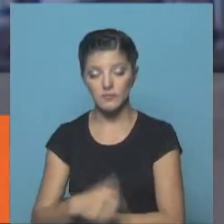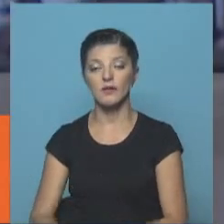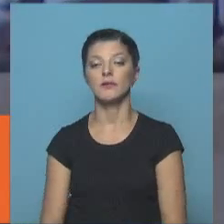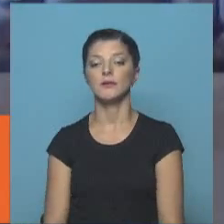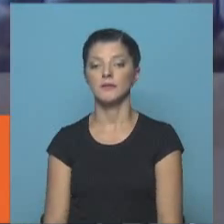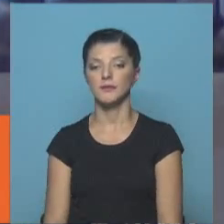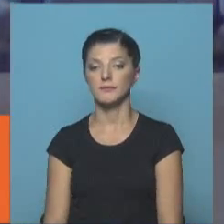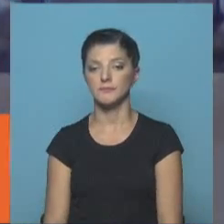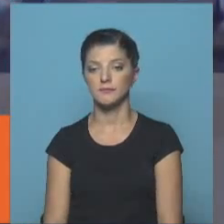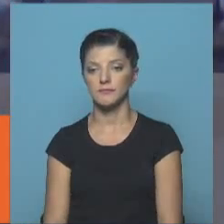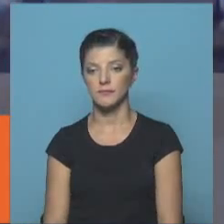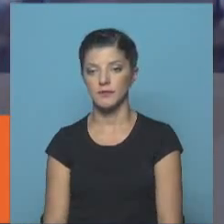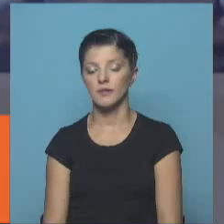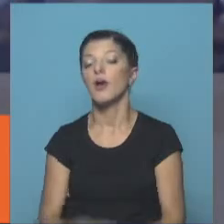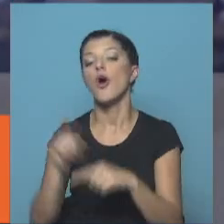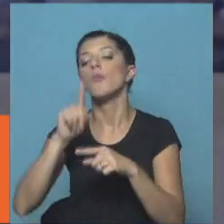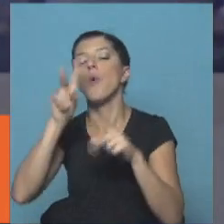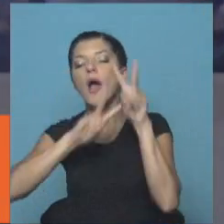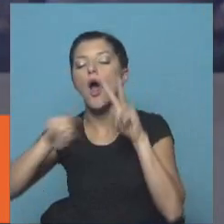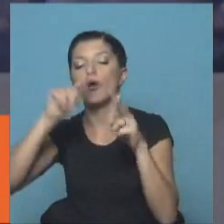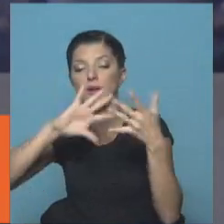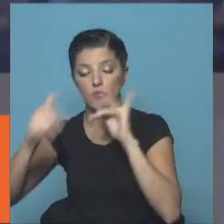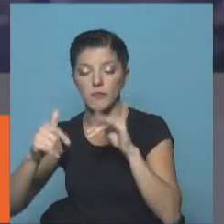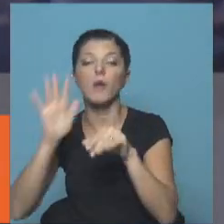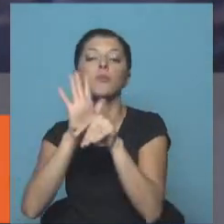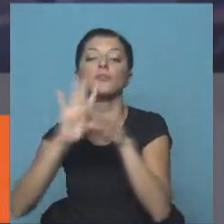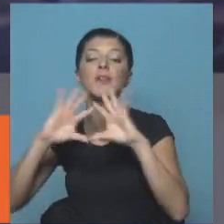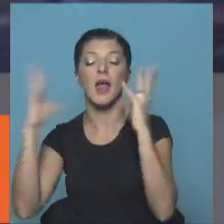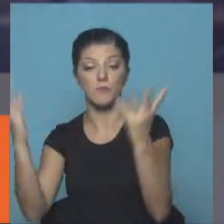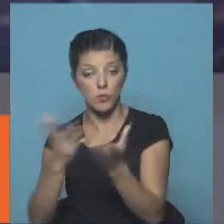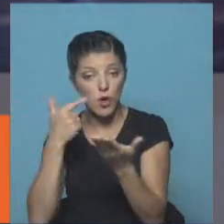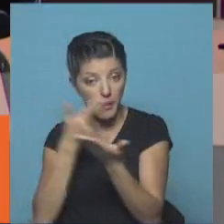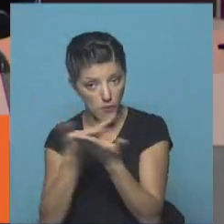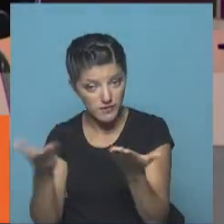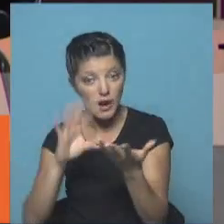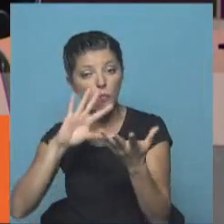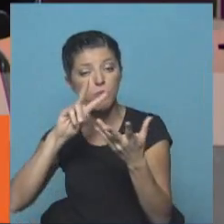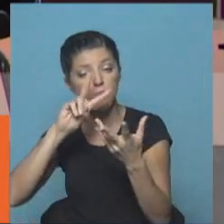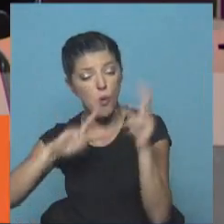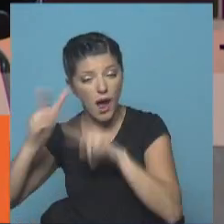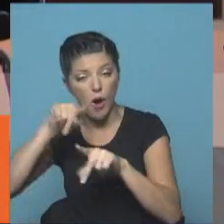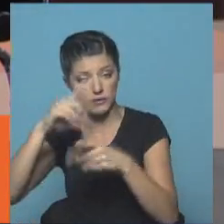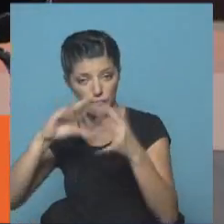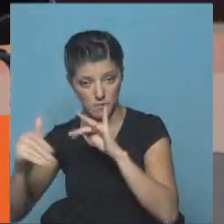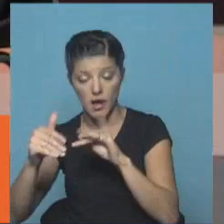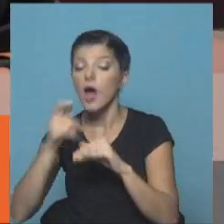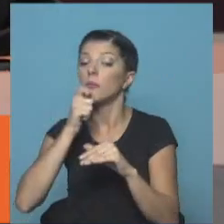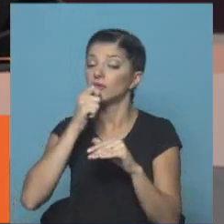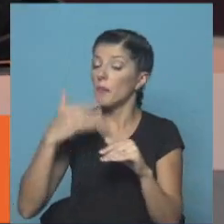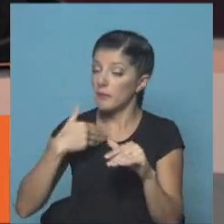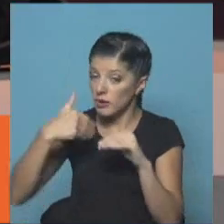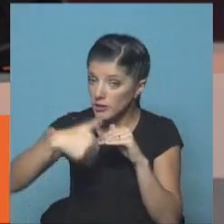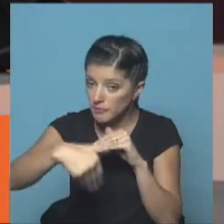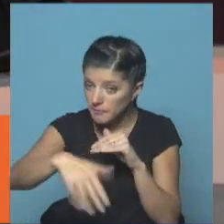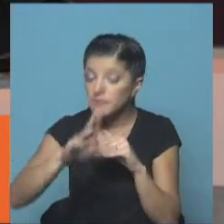Norteamérica, es que hay que tratar otra forma. Creo que el mundo nos está diciendo, porque si no, me parece a mí el gran peligro son las tensiones que viene esto.